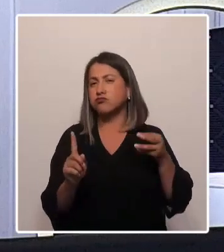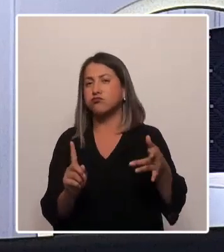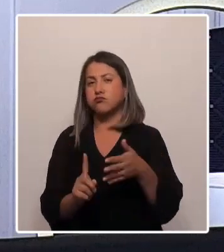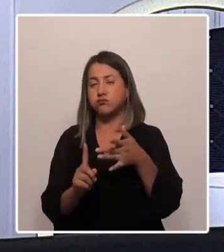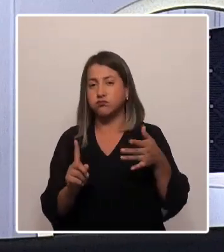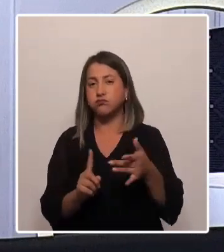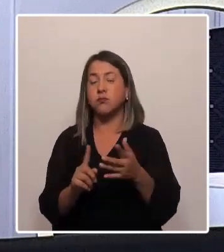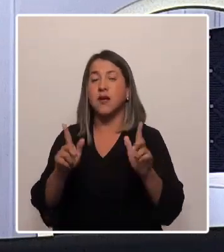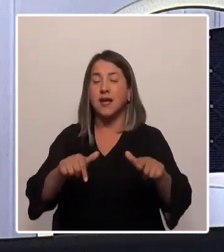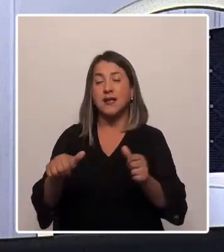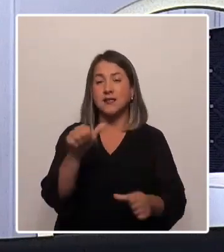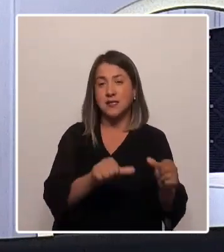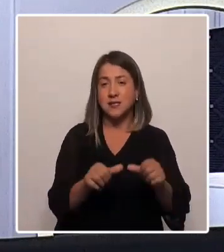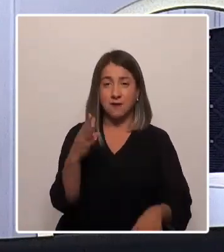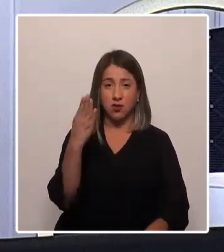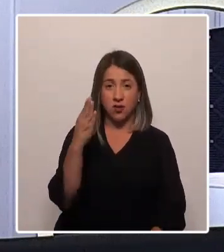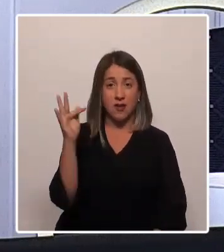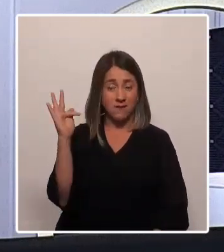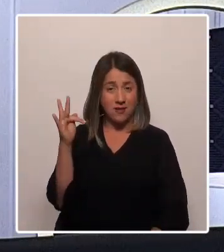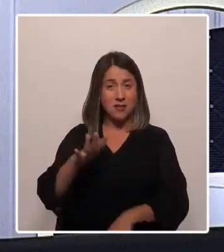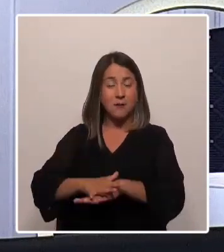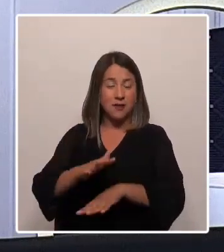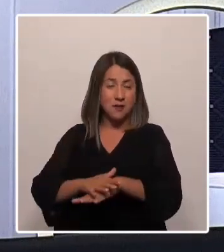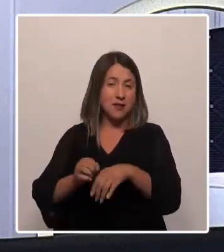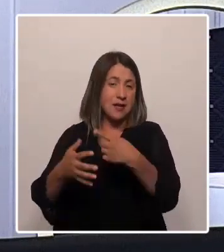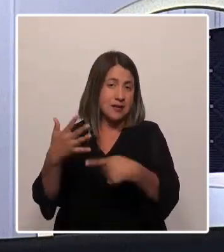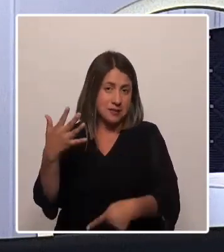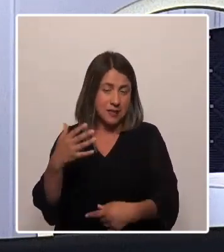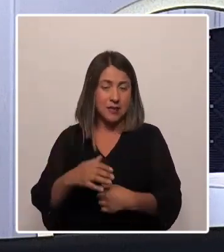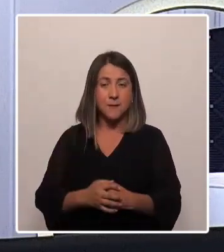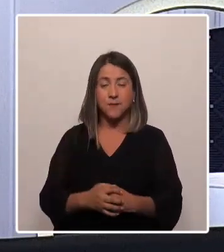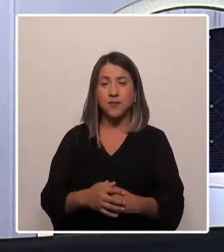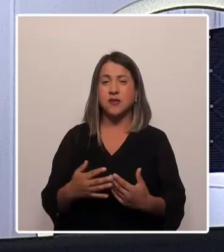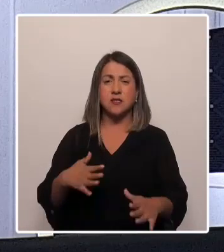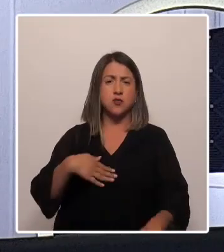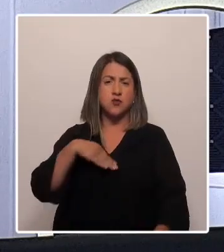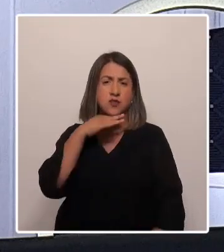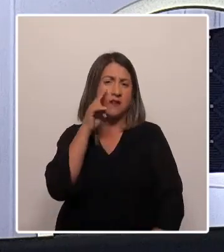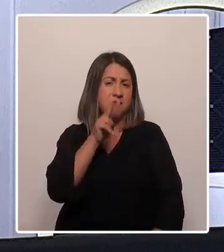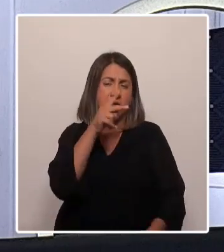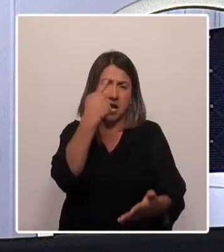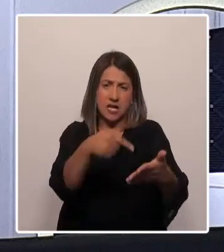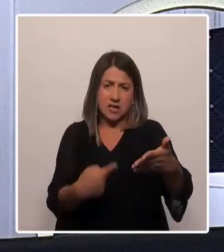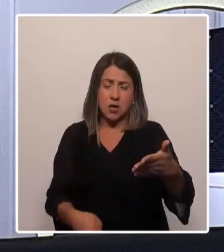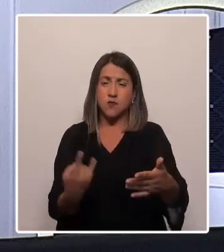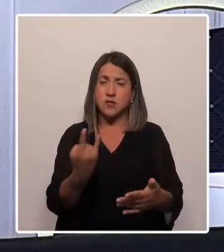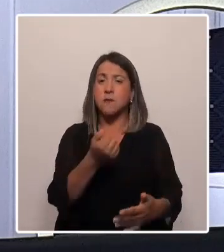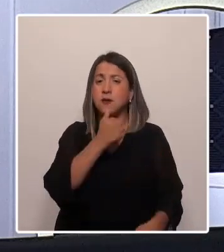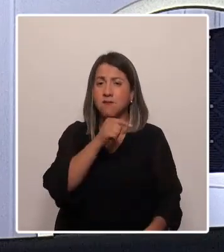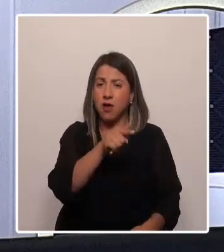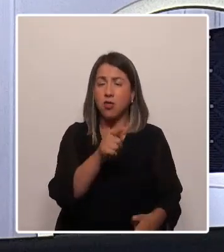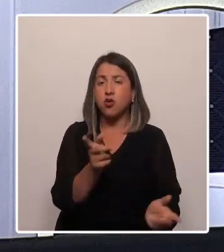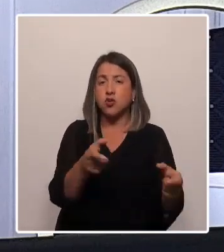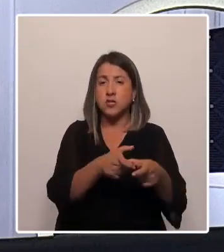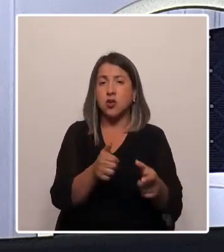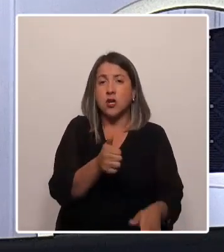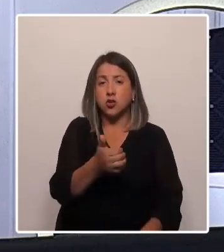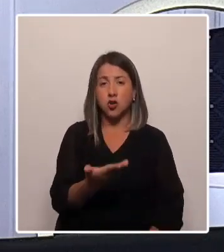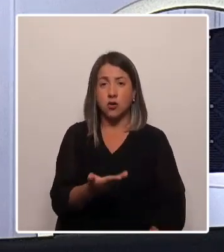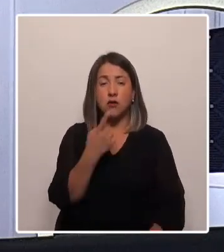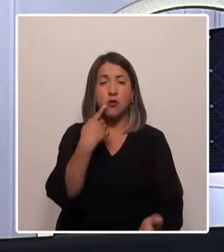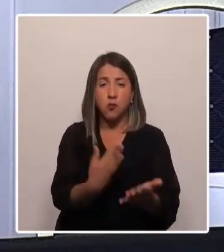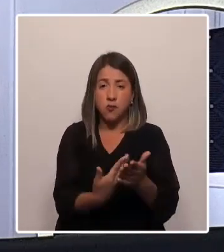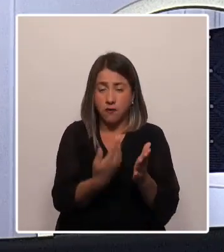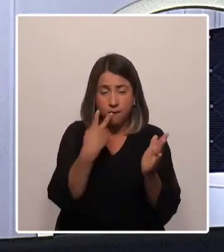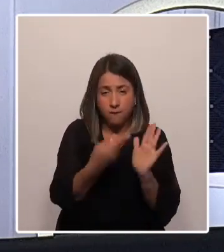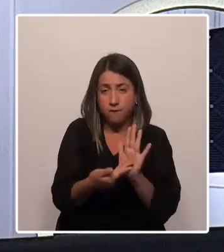ciencia, biología, física, matemática, etc. Basta con revisar el listado de universidades privadas en el Consejo de Rectores para comprobarlo.